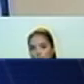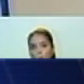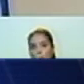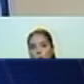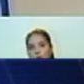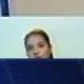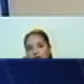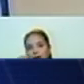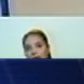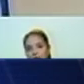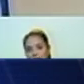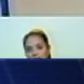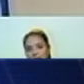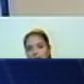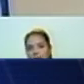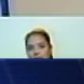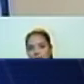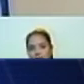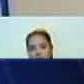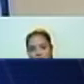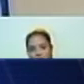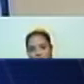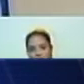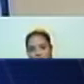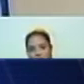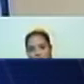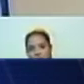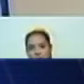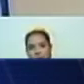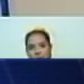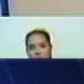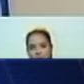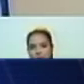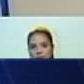UBS en las Bahamas. ¿Ok?